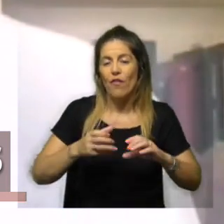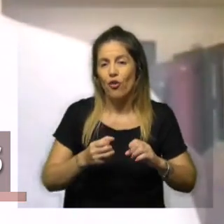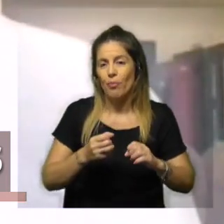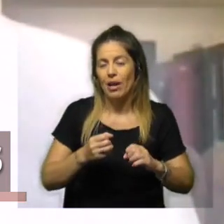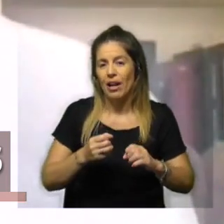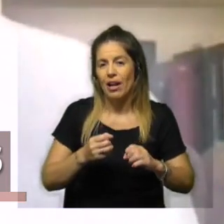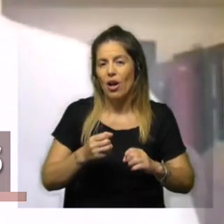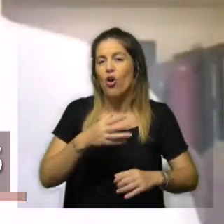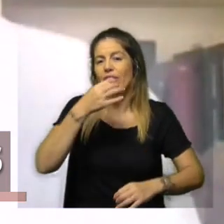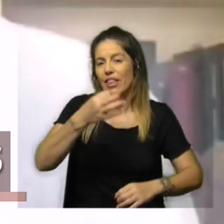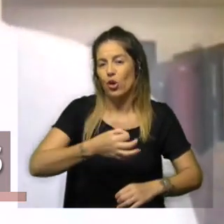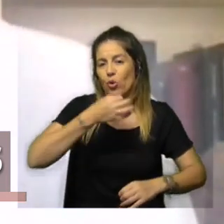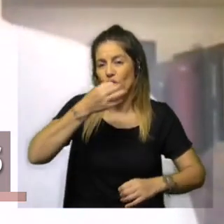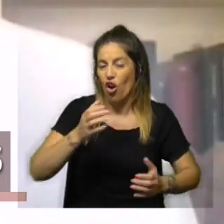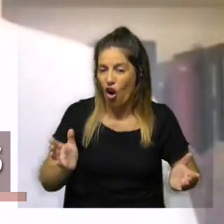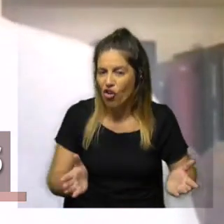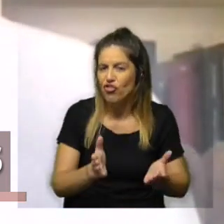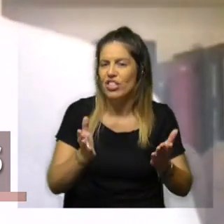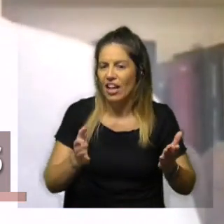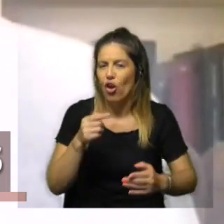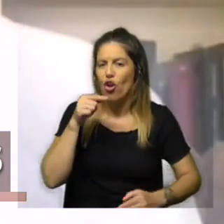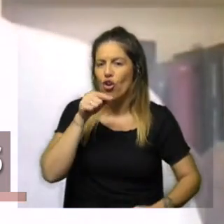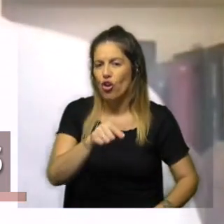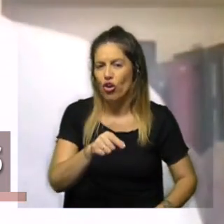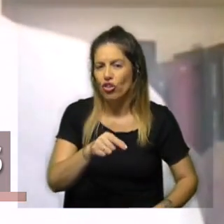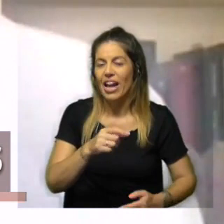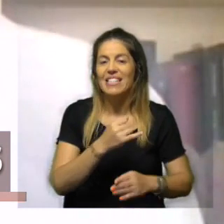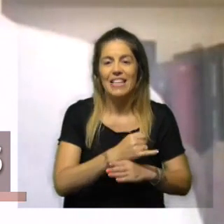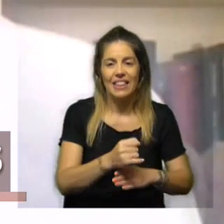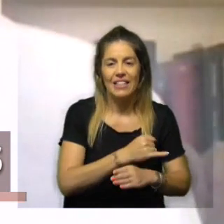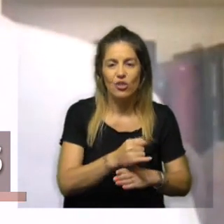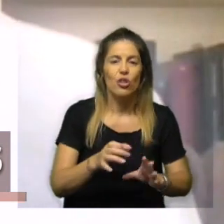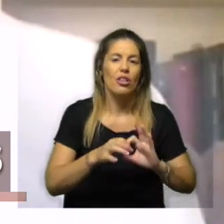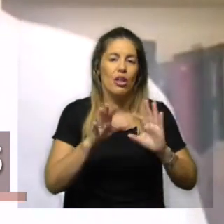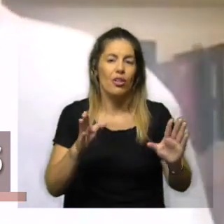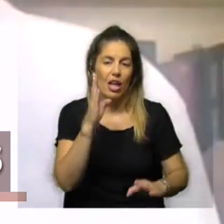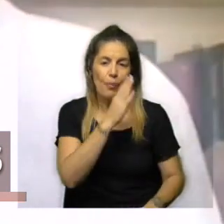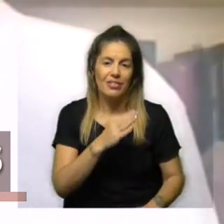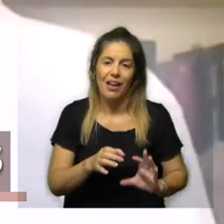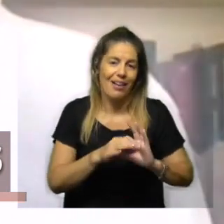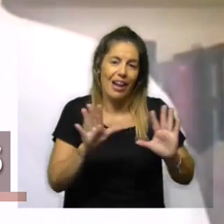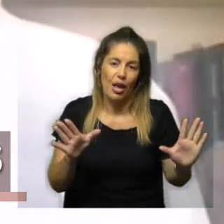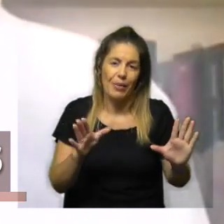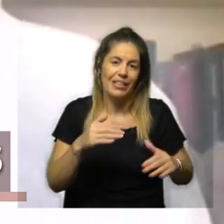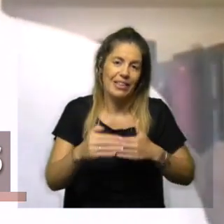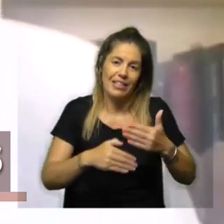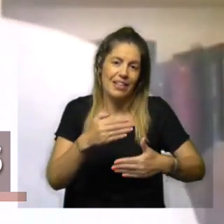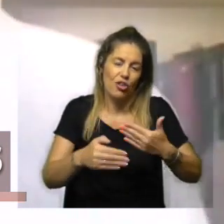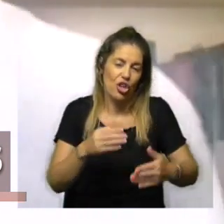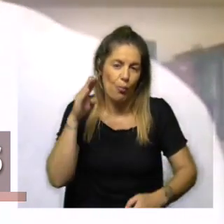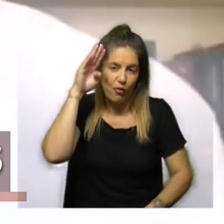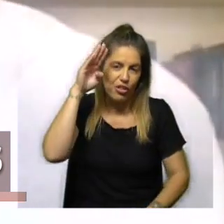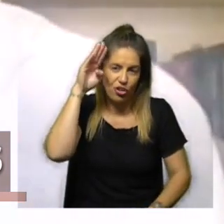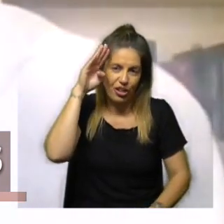un discurso instigador contra ciertas instituciones de la democracia en Brasil, claramente desarrollado por